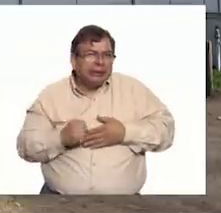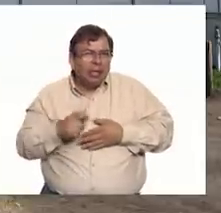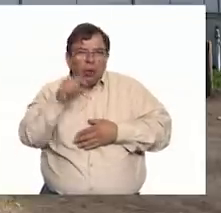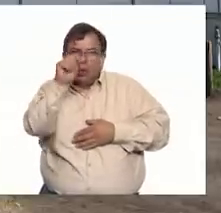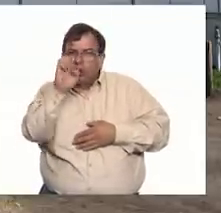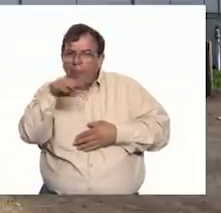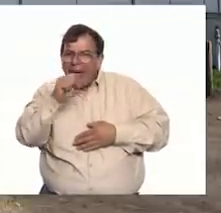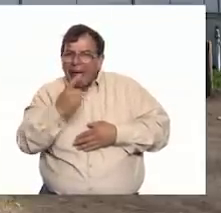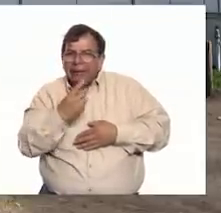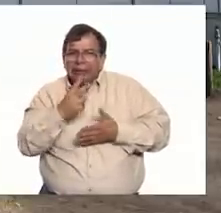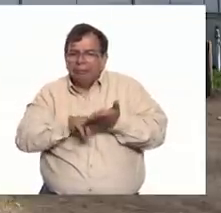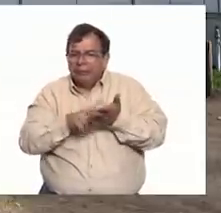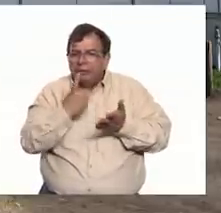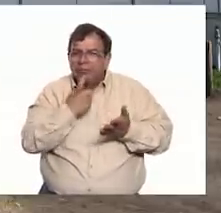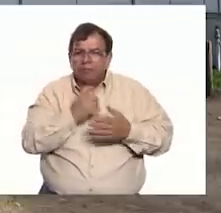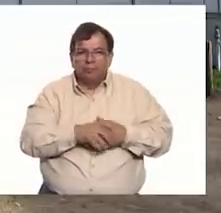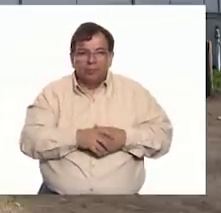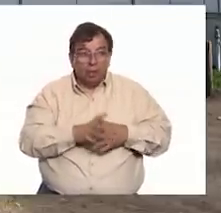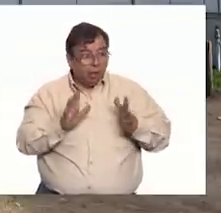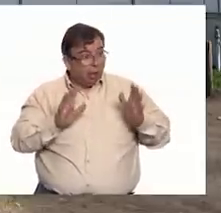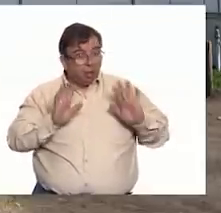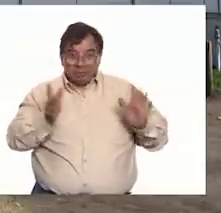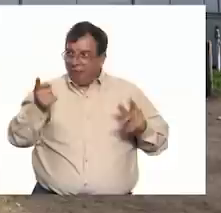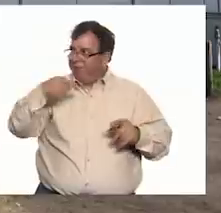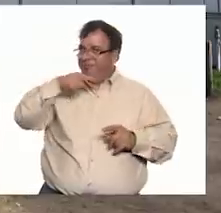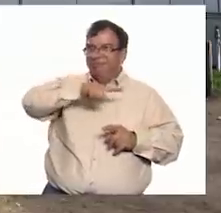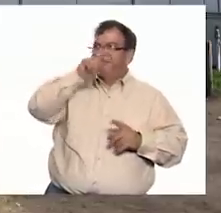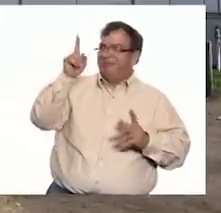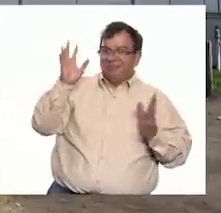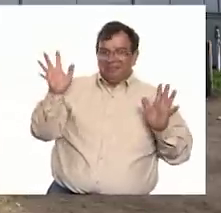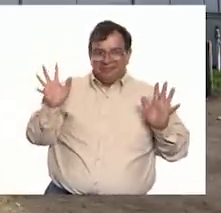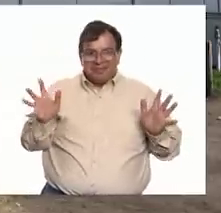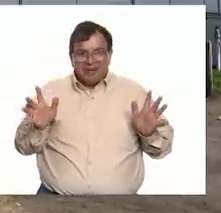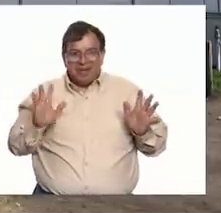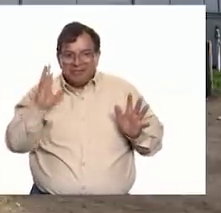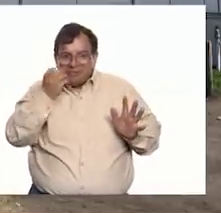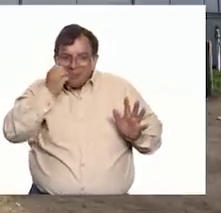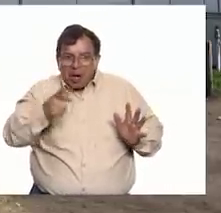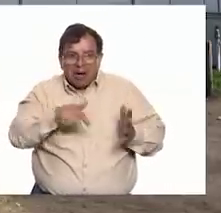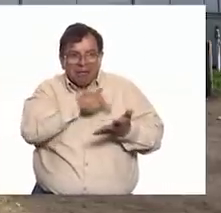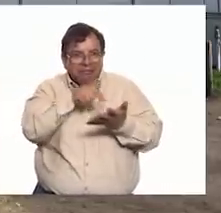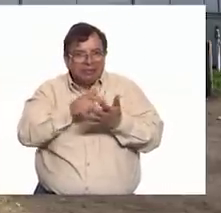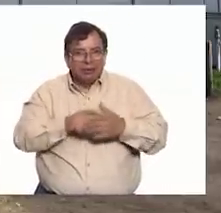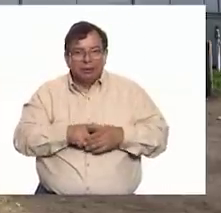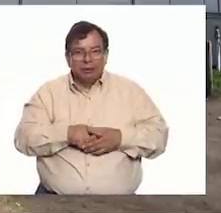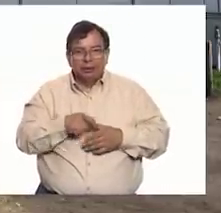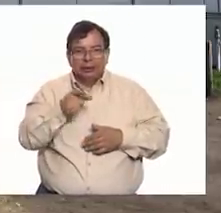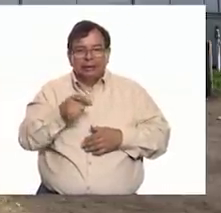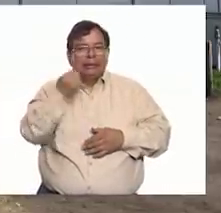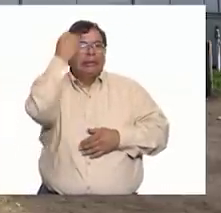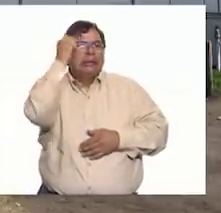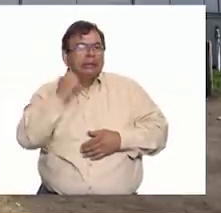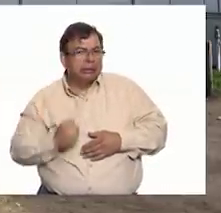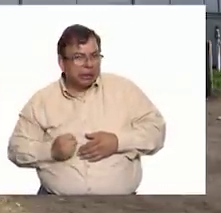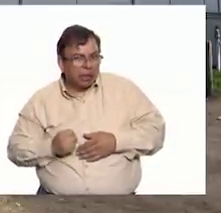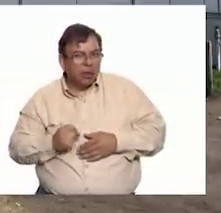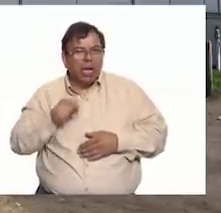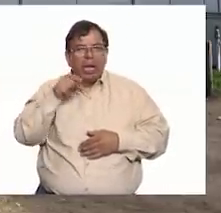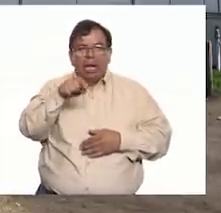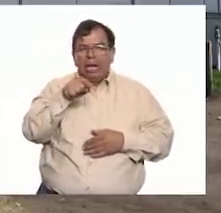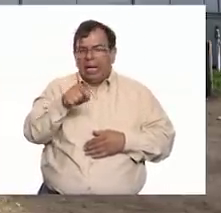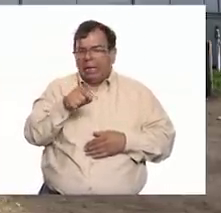allá. ¡Perfecto! ¿Ya estamos? Hemos llegado. Oye, qué padre está este lugar. Es Sinaloa, que es la entidad